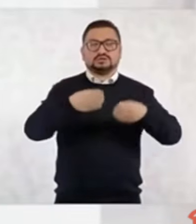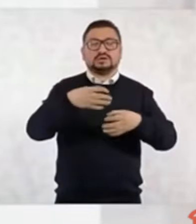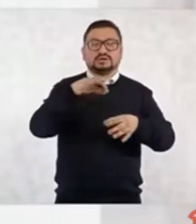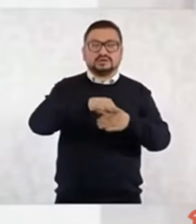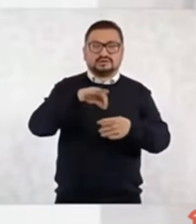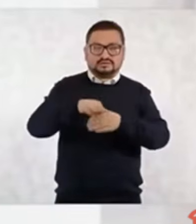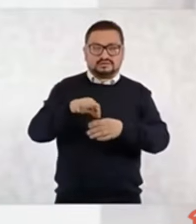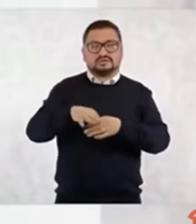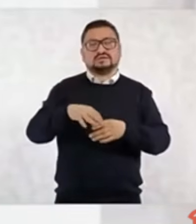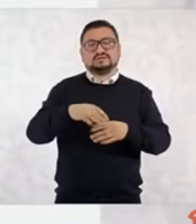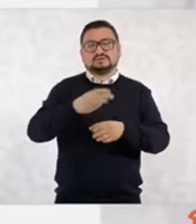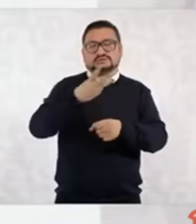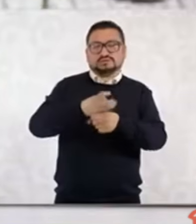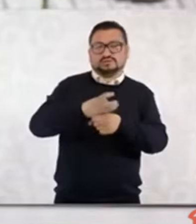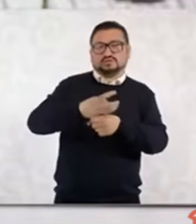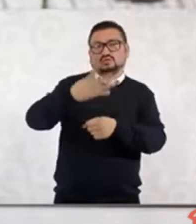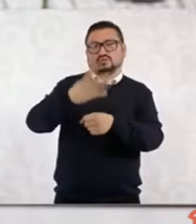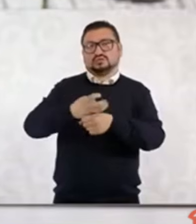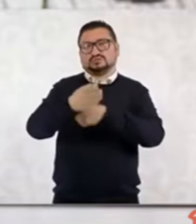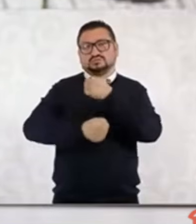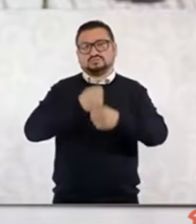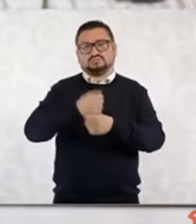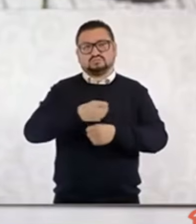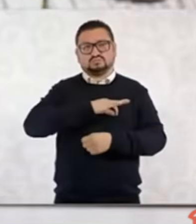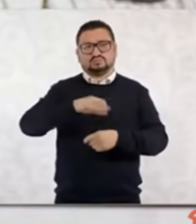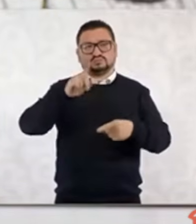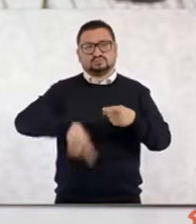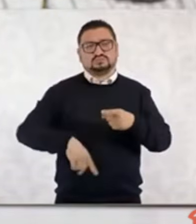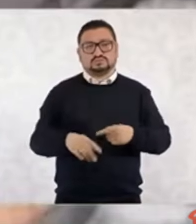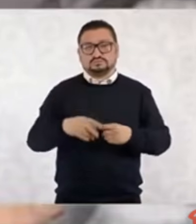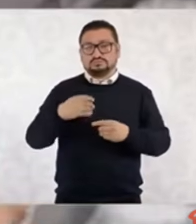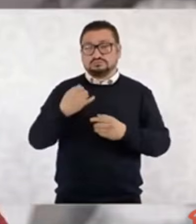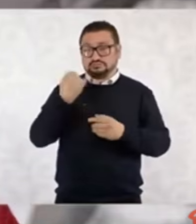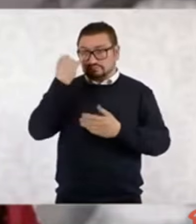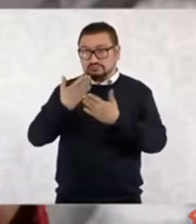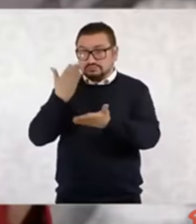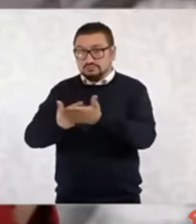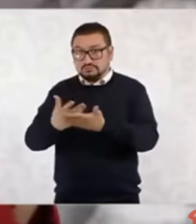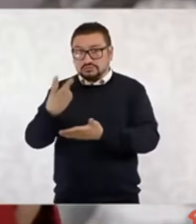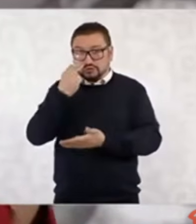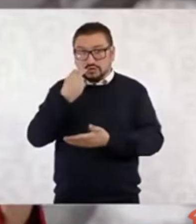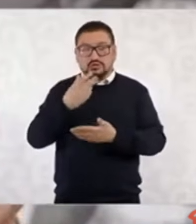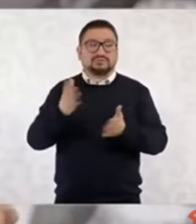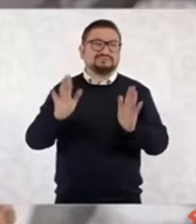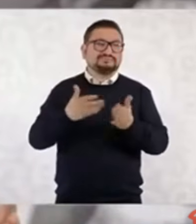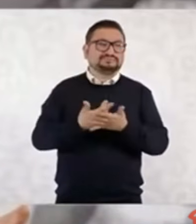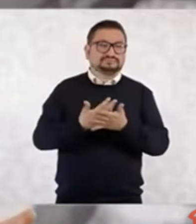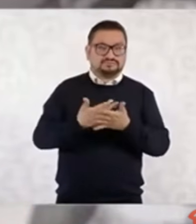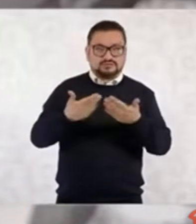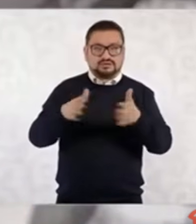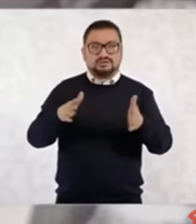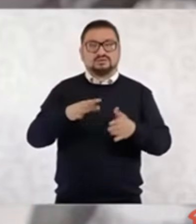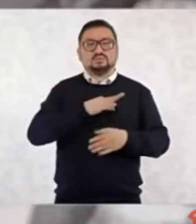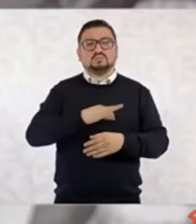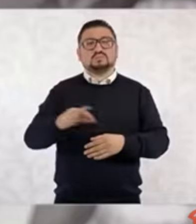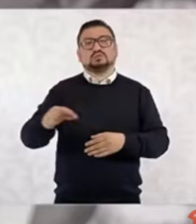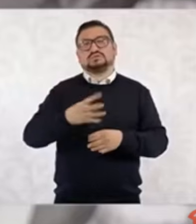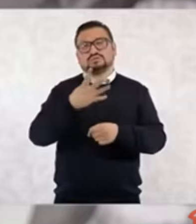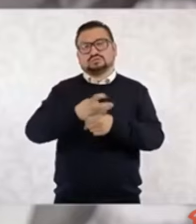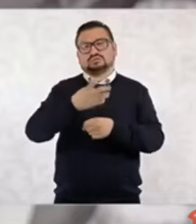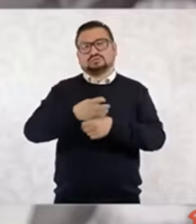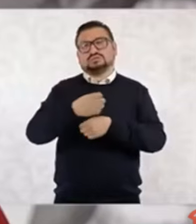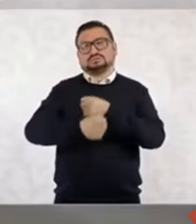el 3º o en el 4º año. No se aprobó y queda abierto a que pueda realizarse en el 4º